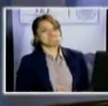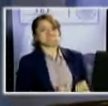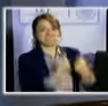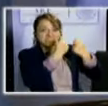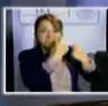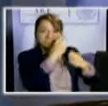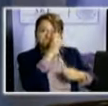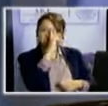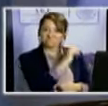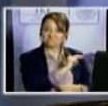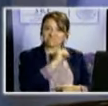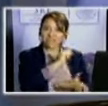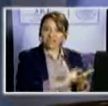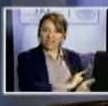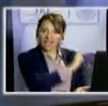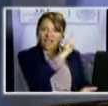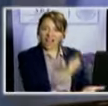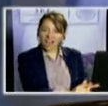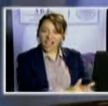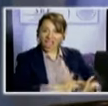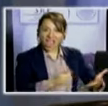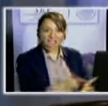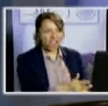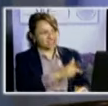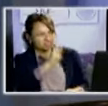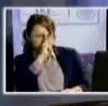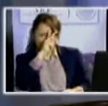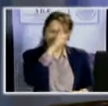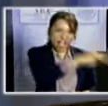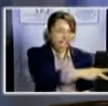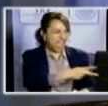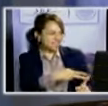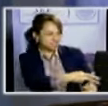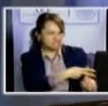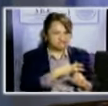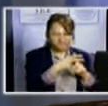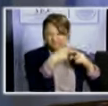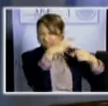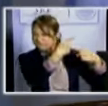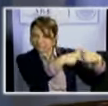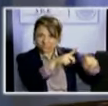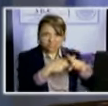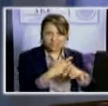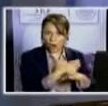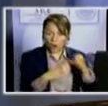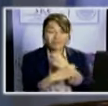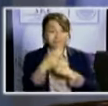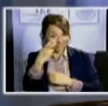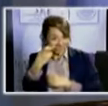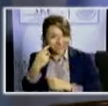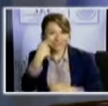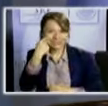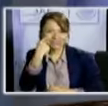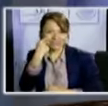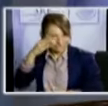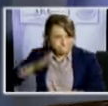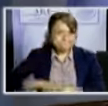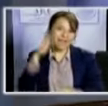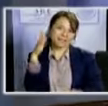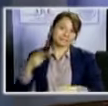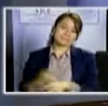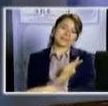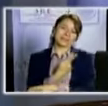tema de organizaciones altamente violentas es donde se ve más el interés de las organizaciones internacionales, con un